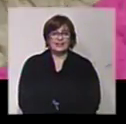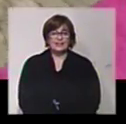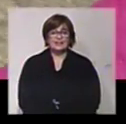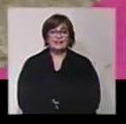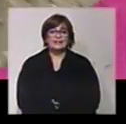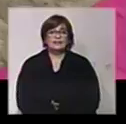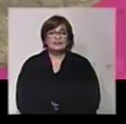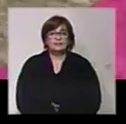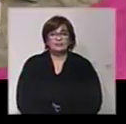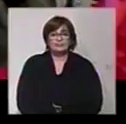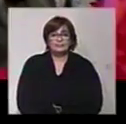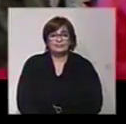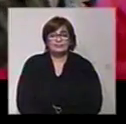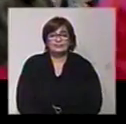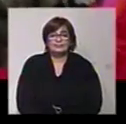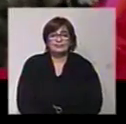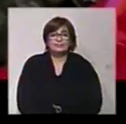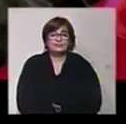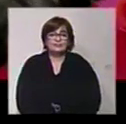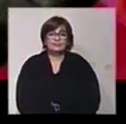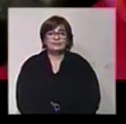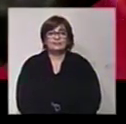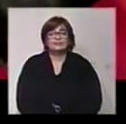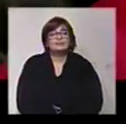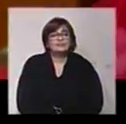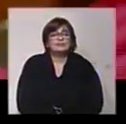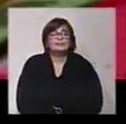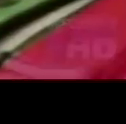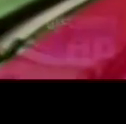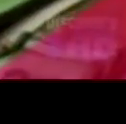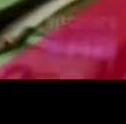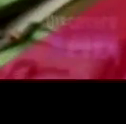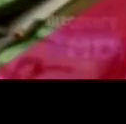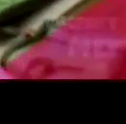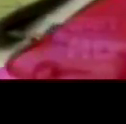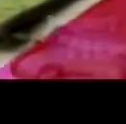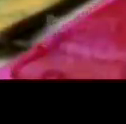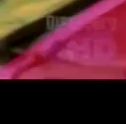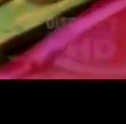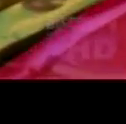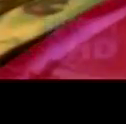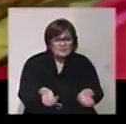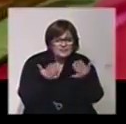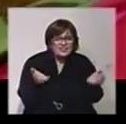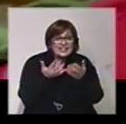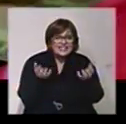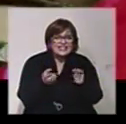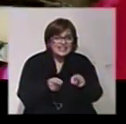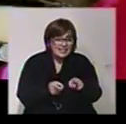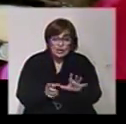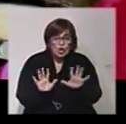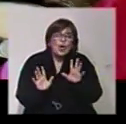An authentic musicians from the neighborhood tuning their mighty drums by the flame. Flames, Chris, flames. Notice we've come back to a central metaphor as